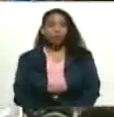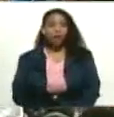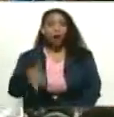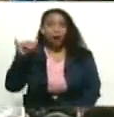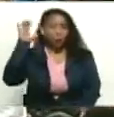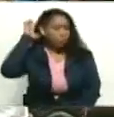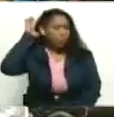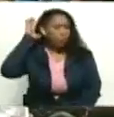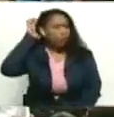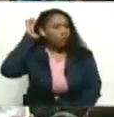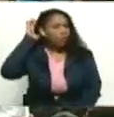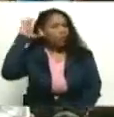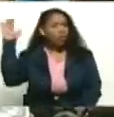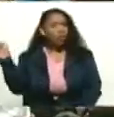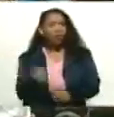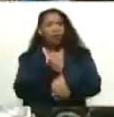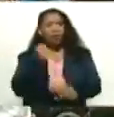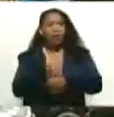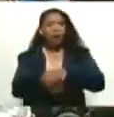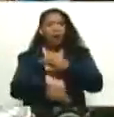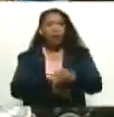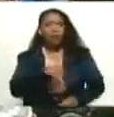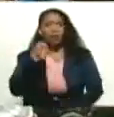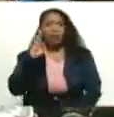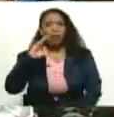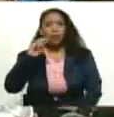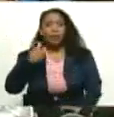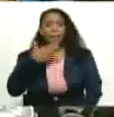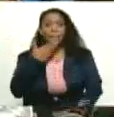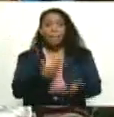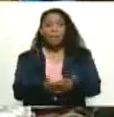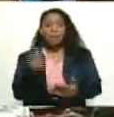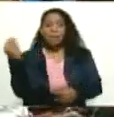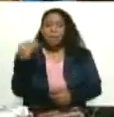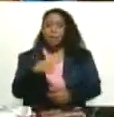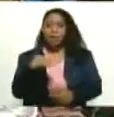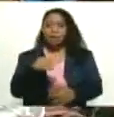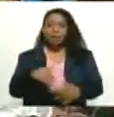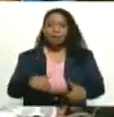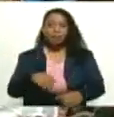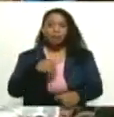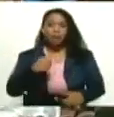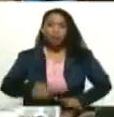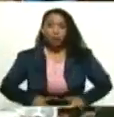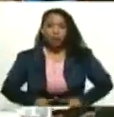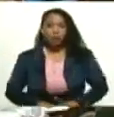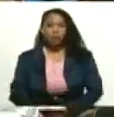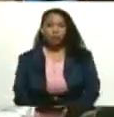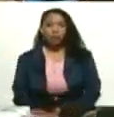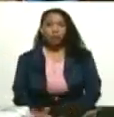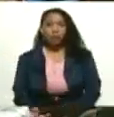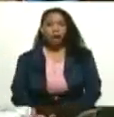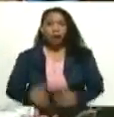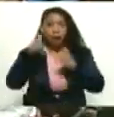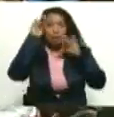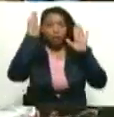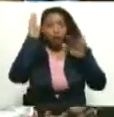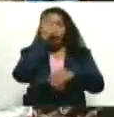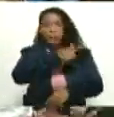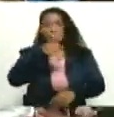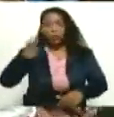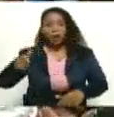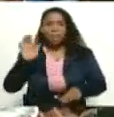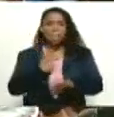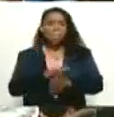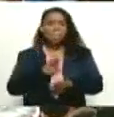consciente del trabajo que hace la VCH, pero nos pide que vayamos un poco más allá de la atención a nuestra gente, ¿eh?